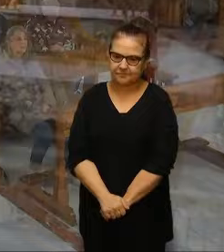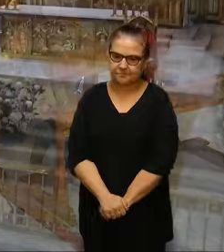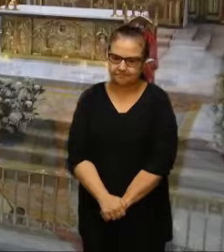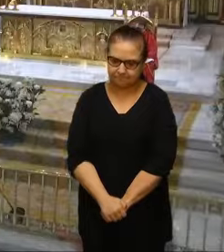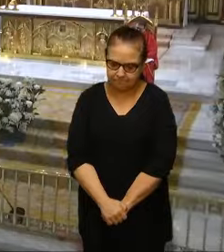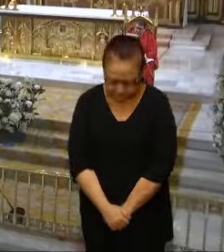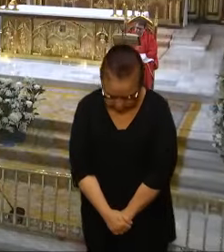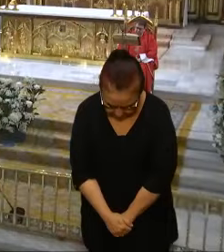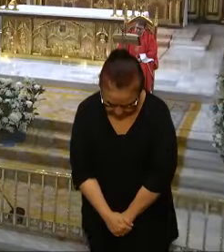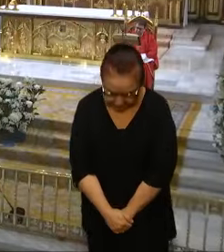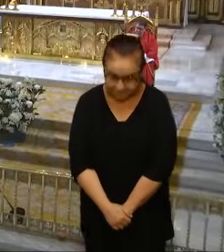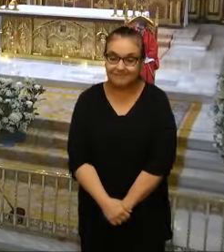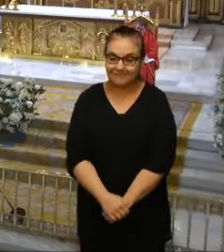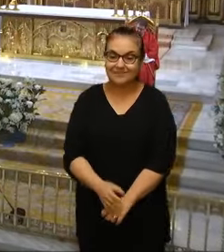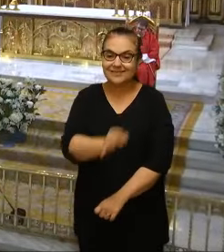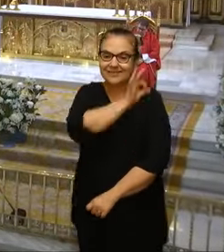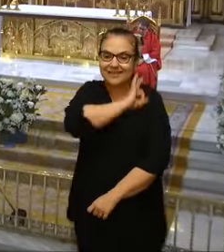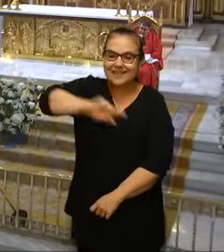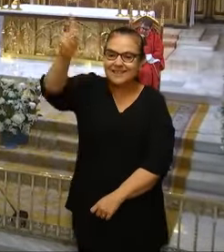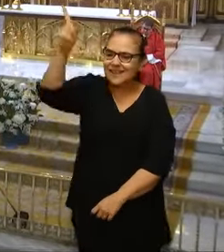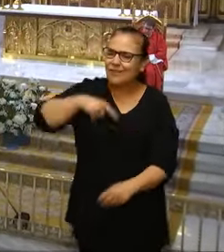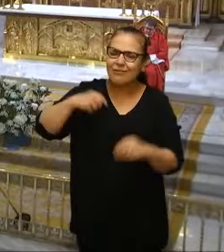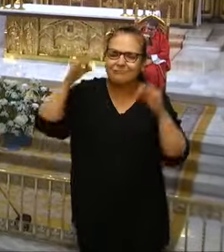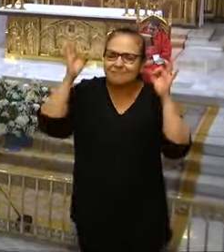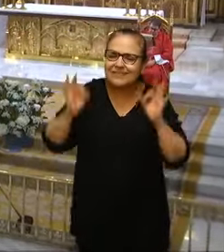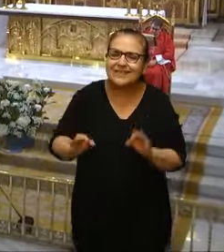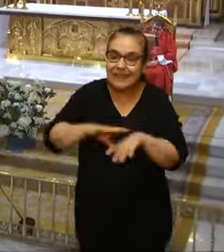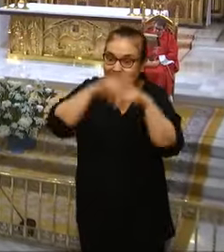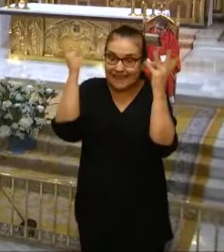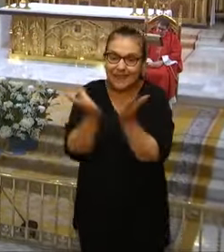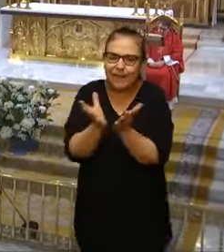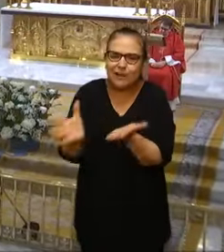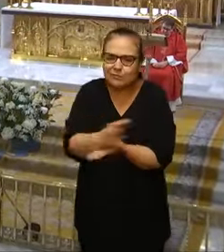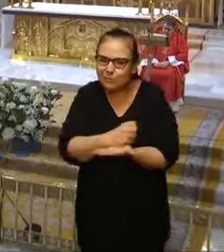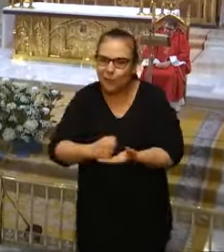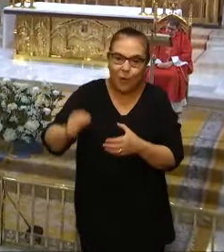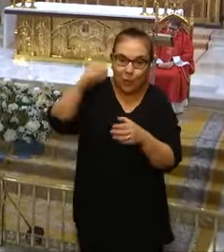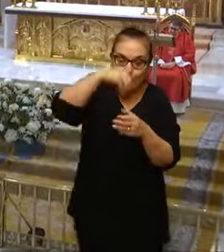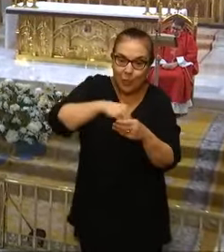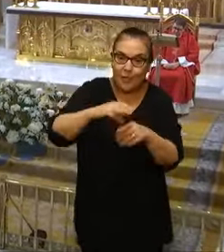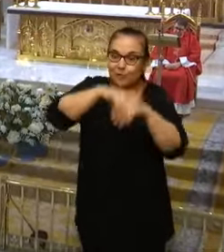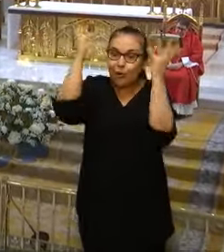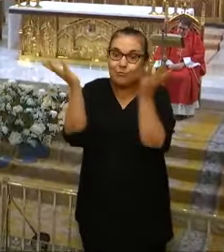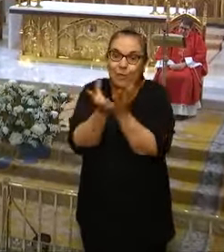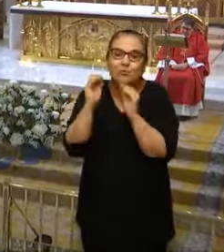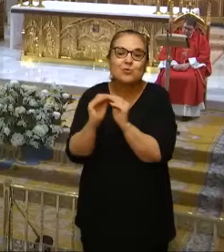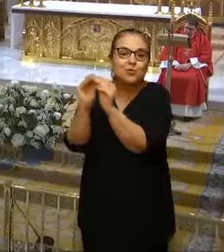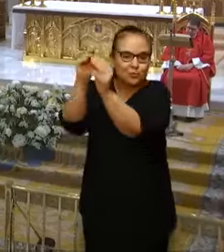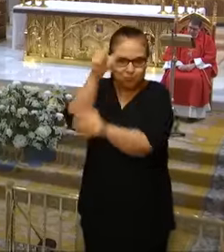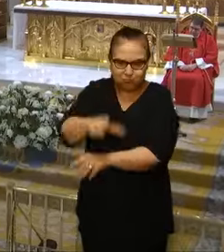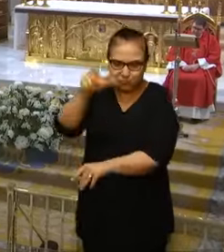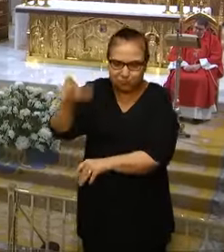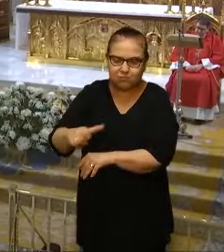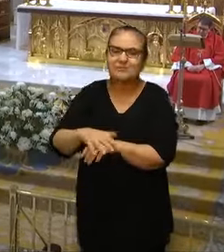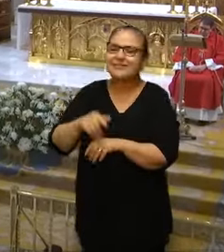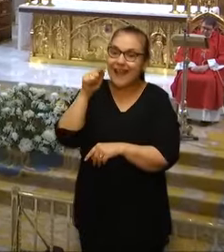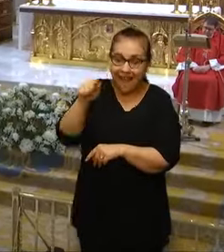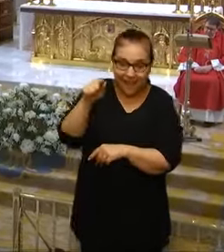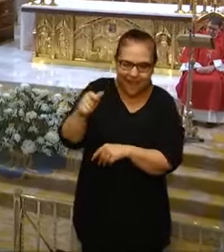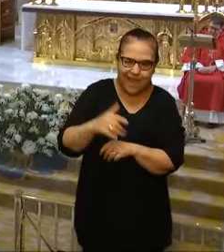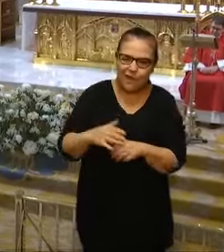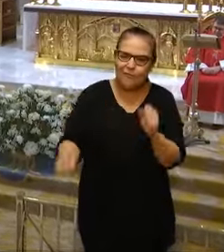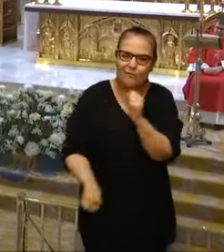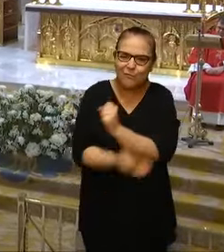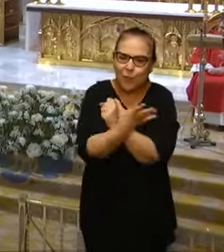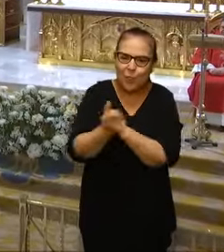Señor. Del Señor es la tierra y cuanto la llena, el orbe y todos sus habitantes. Él la fundó